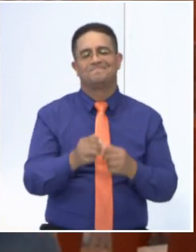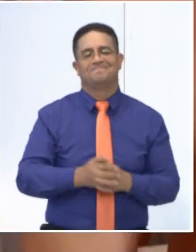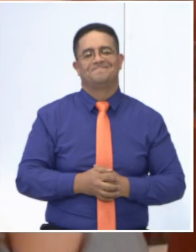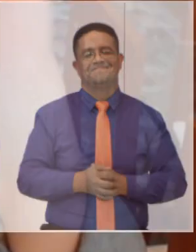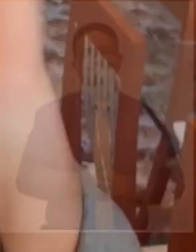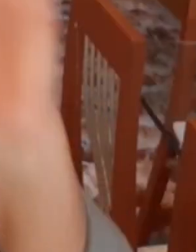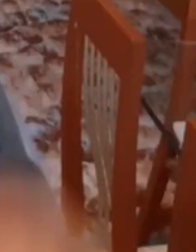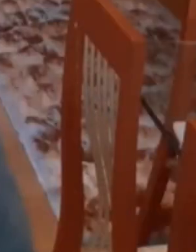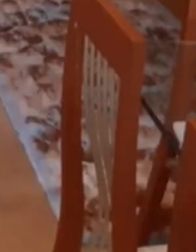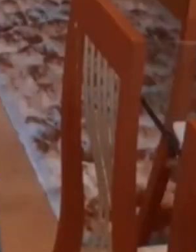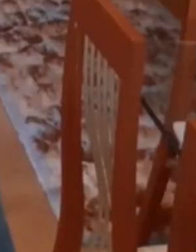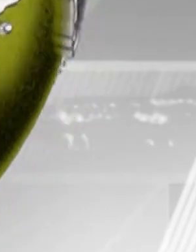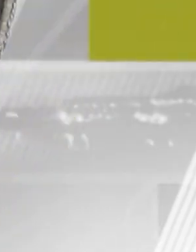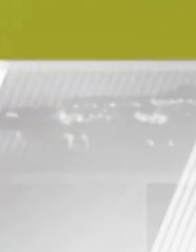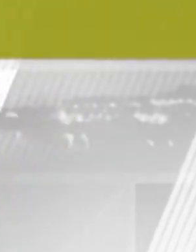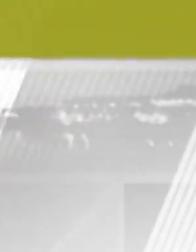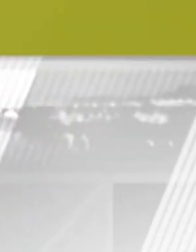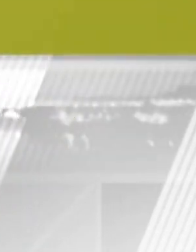Neurotips.